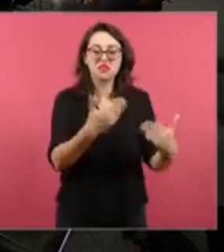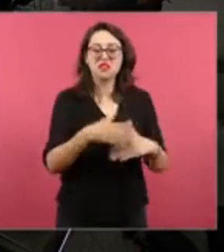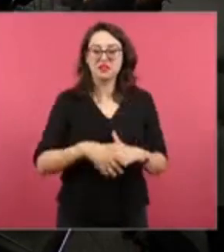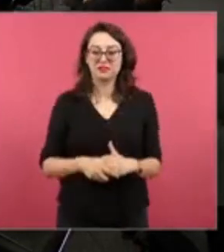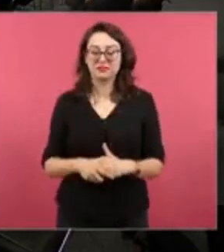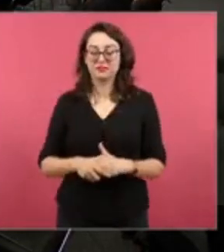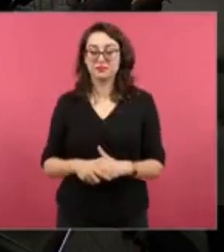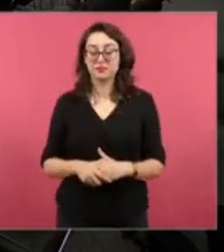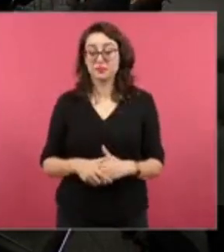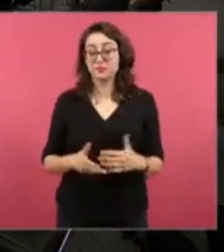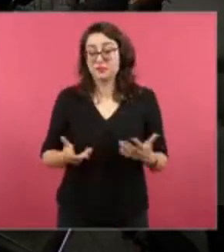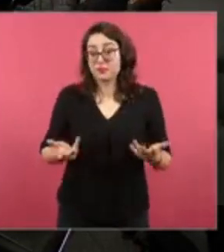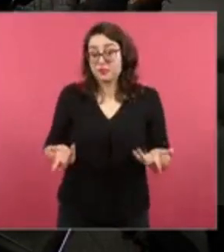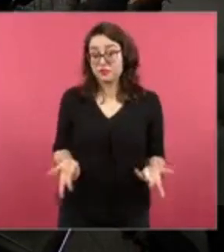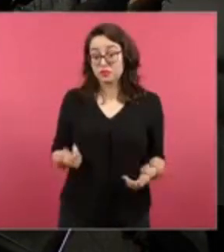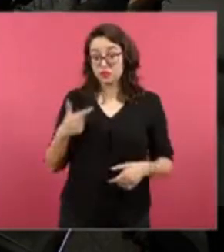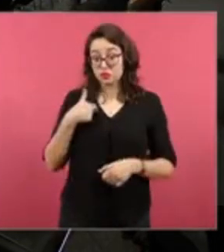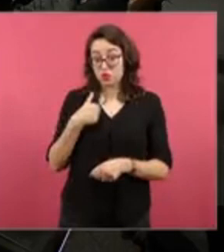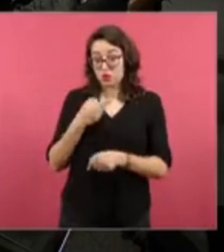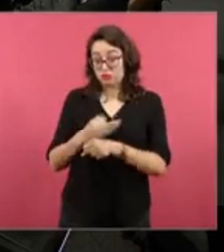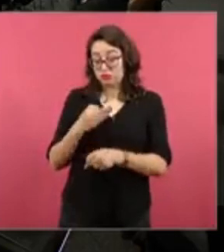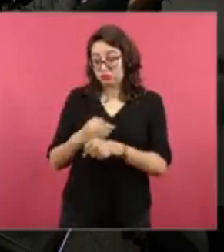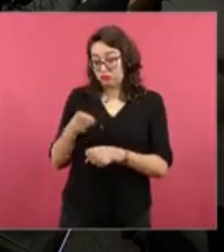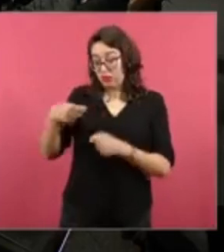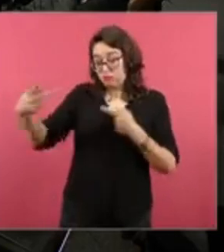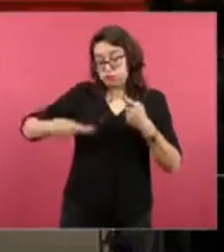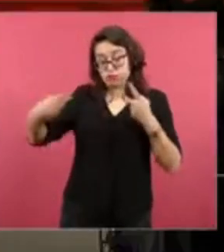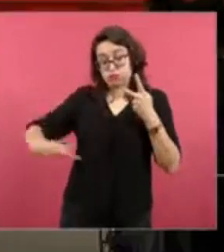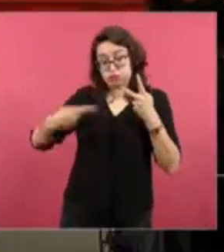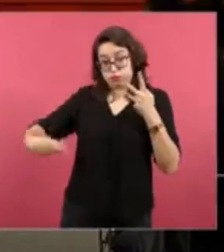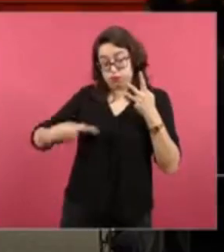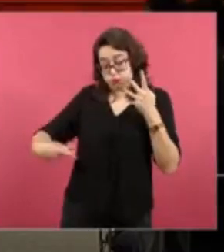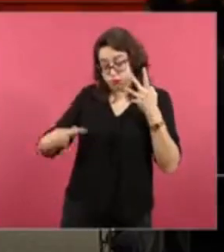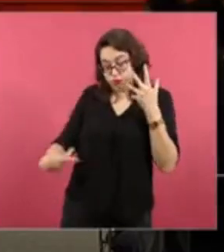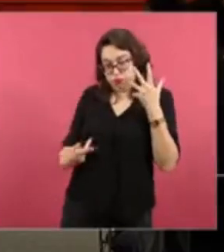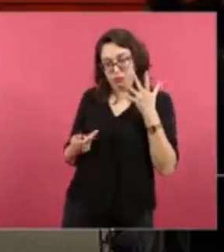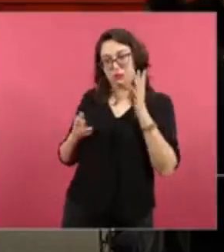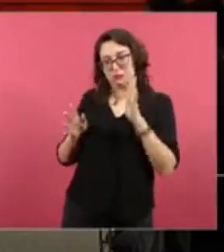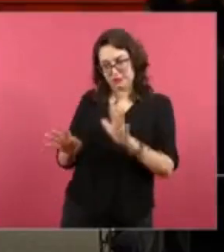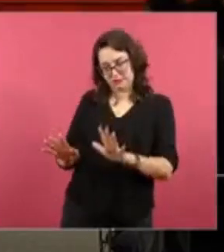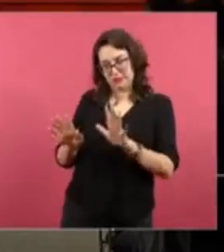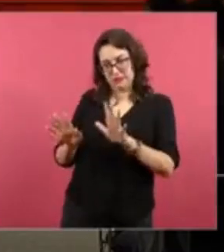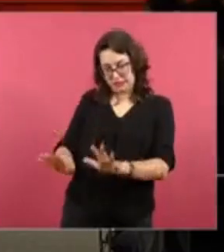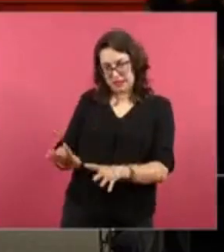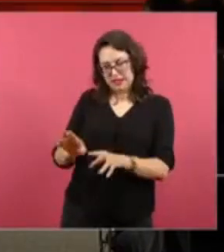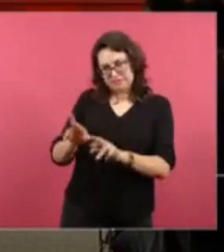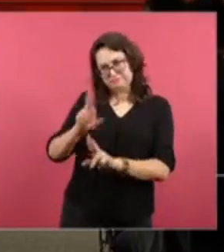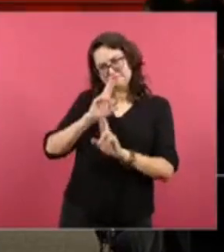Trataré de contestar las siguientes preguntas de la manera más puntual. Les